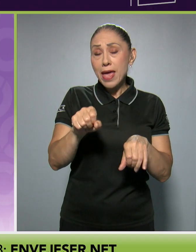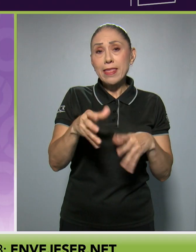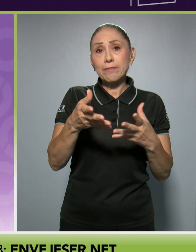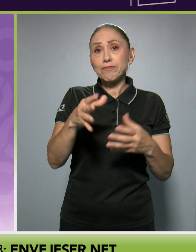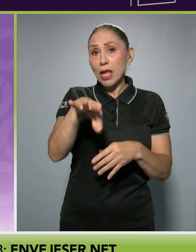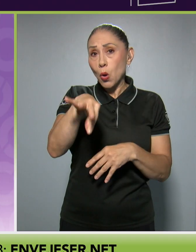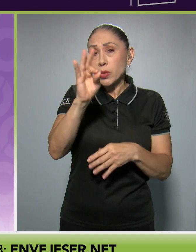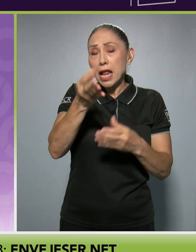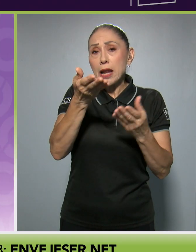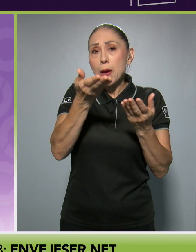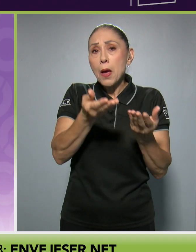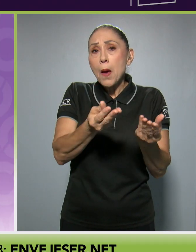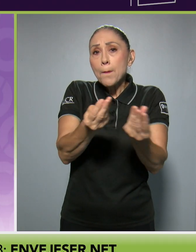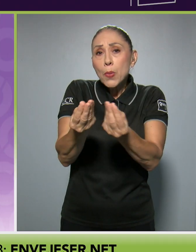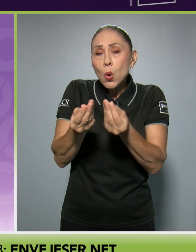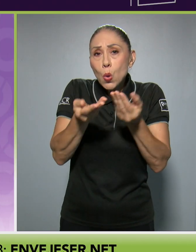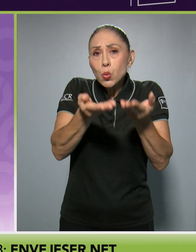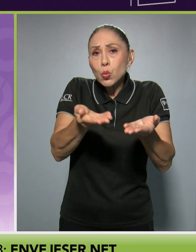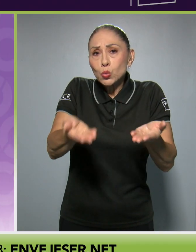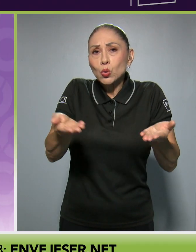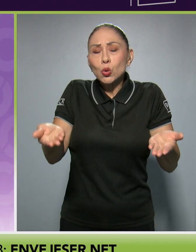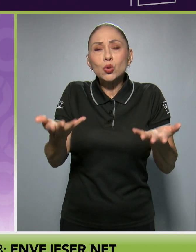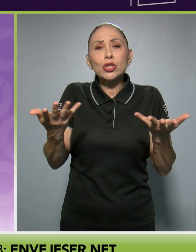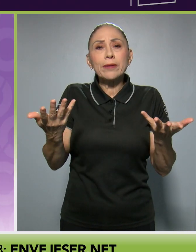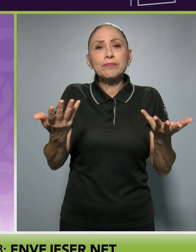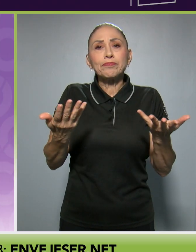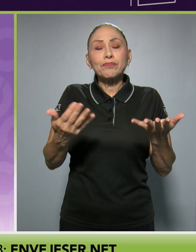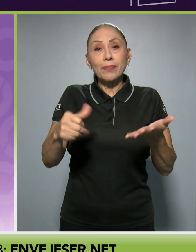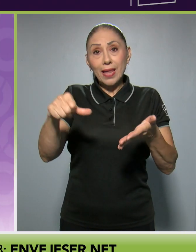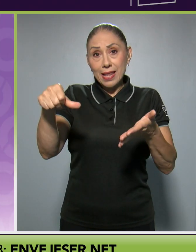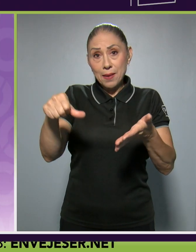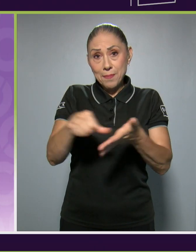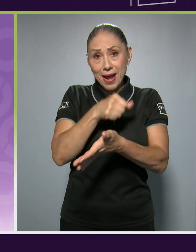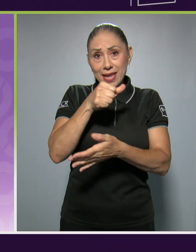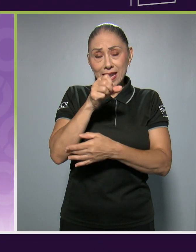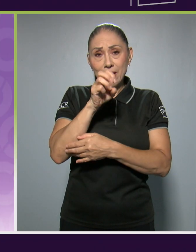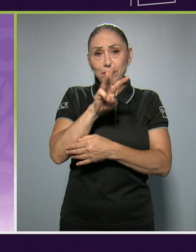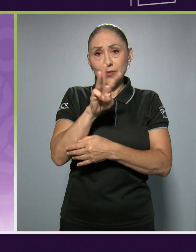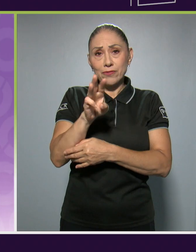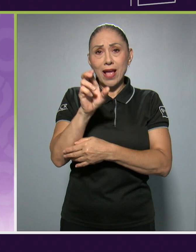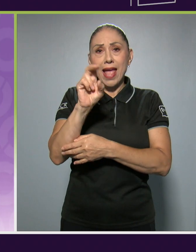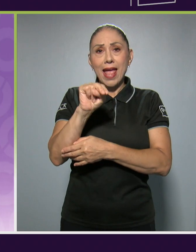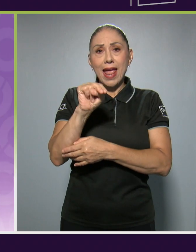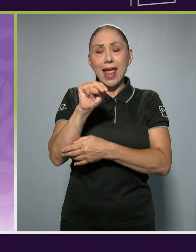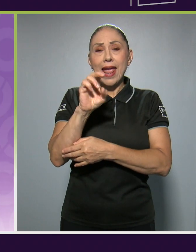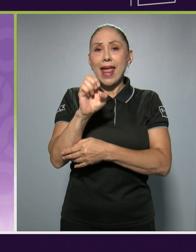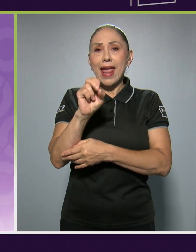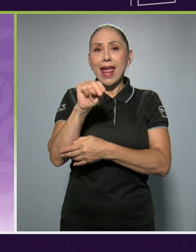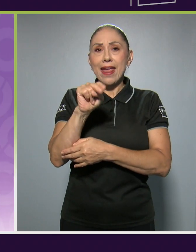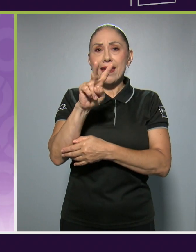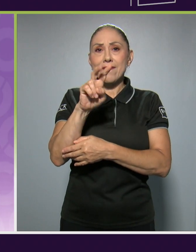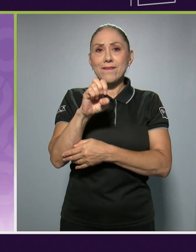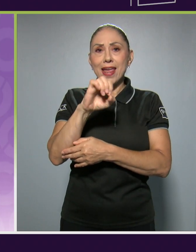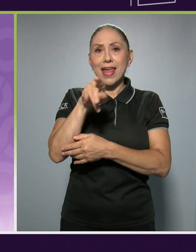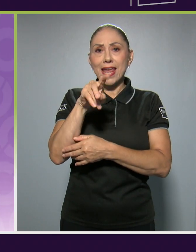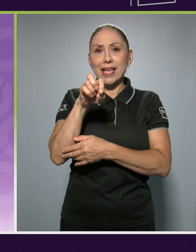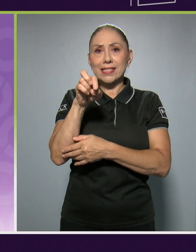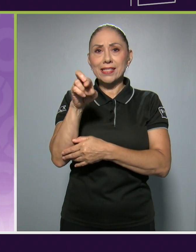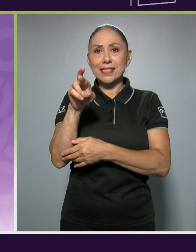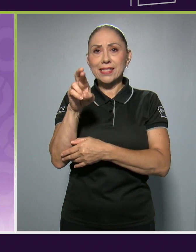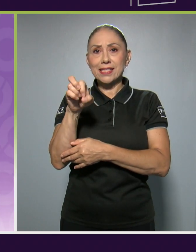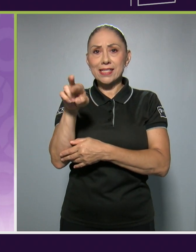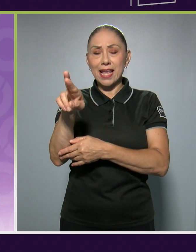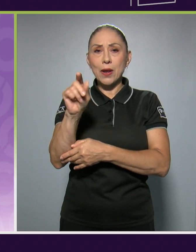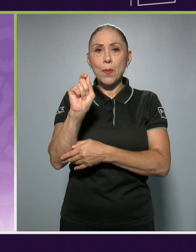él en la página envejecer.net. Ahí van a encontrar las infografías,